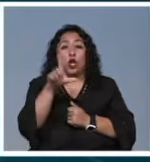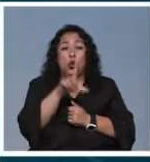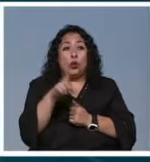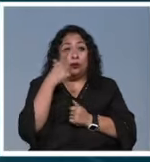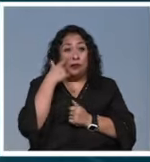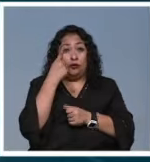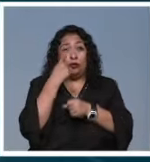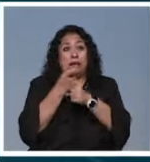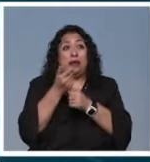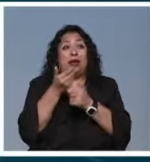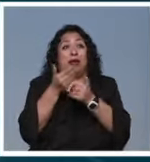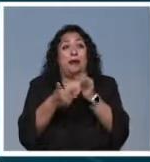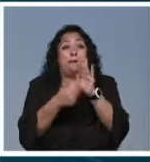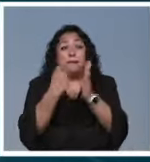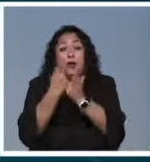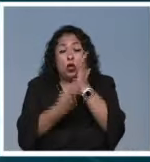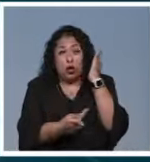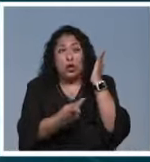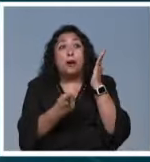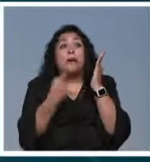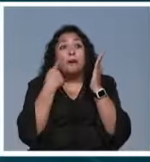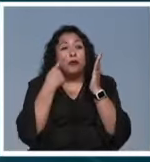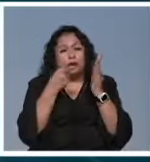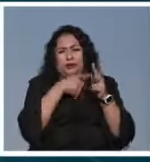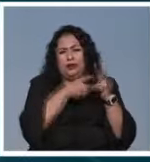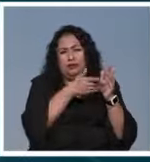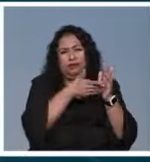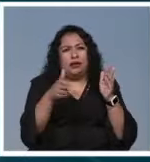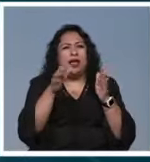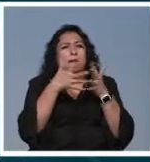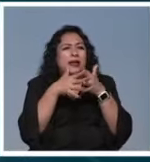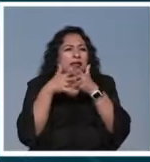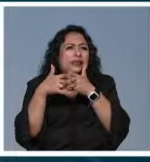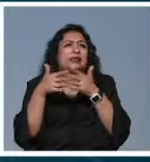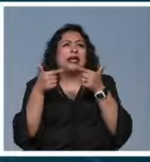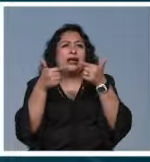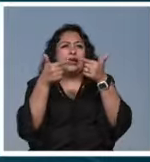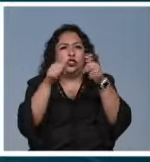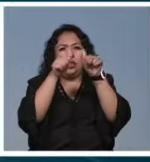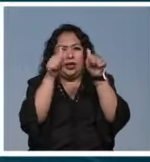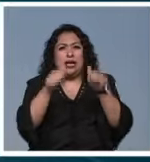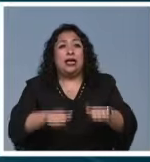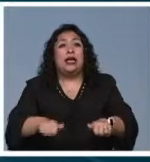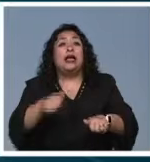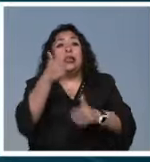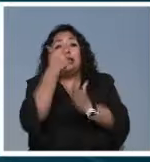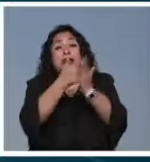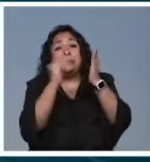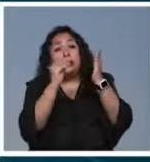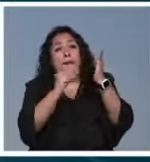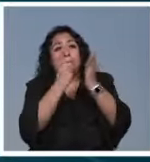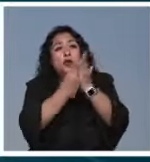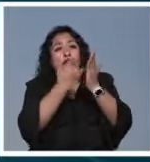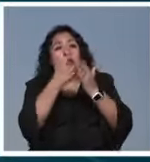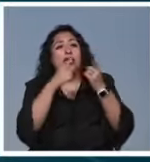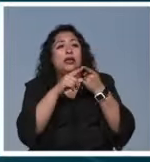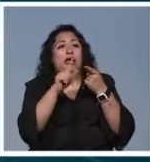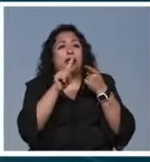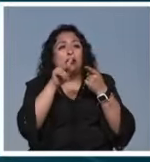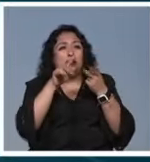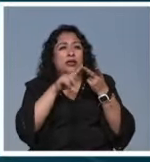reveló el primer adelanto de la programación y reluce de principio por la mezcla generacional de artistas. El listado incluye proyectos como Avnish